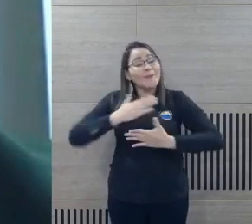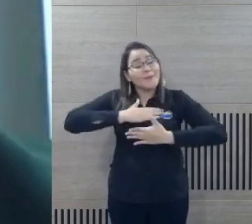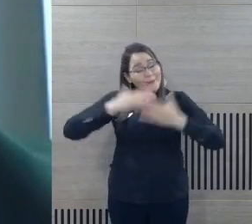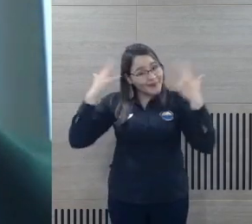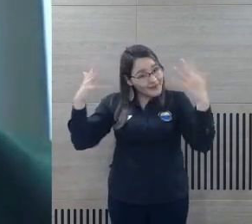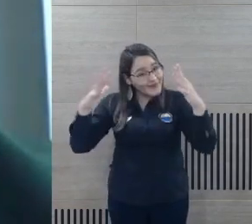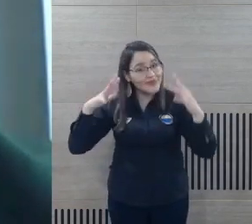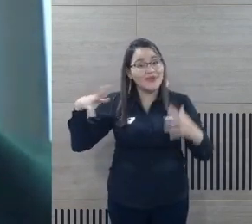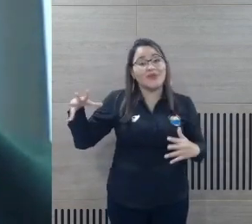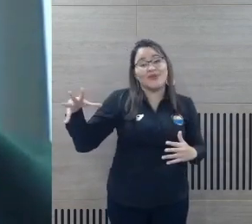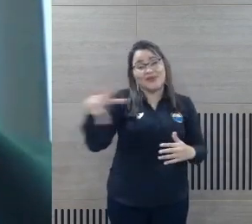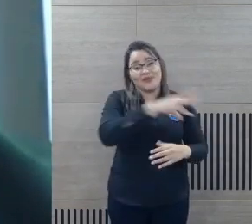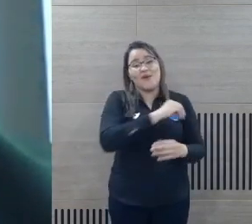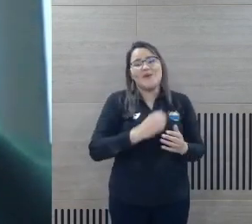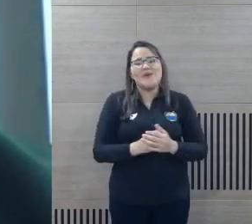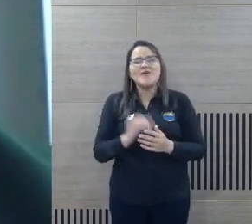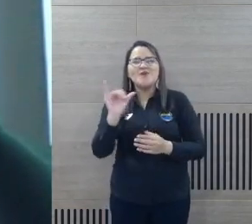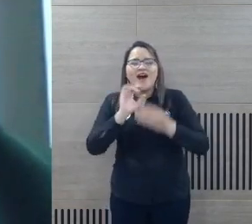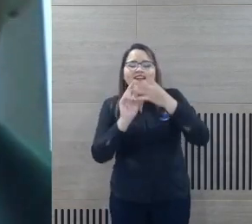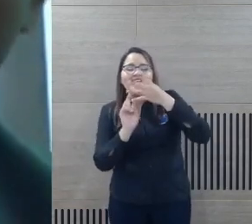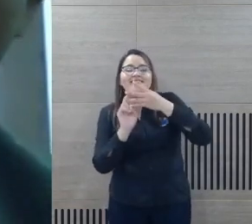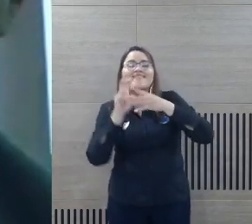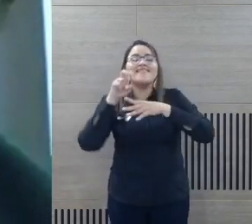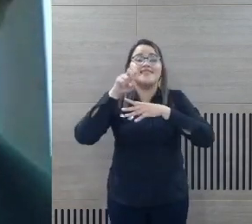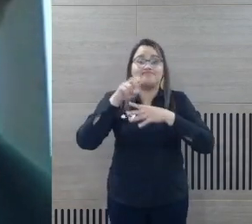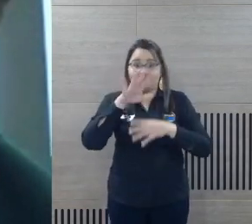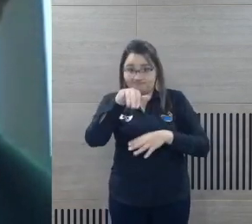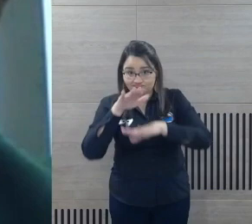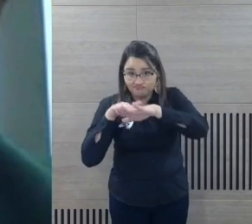Todos los días nace algo nuevo. Muchas gracias.